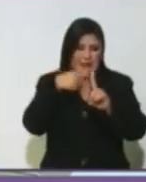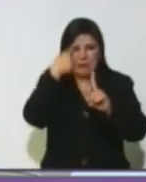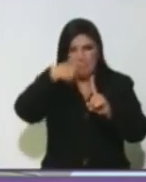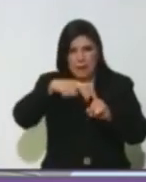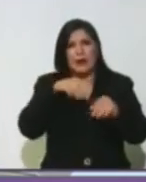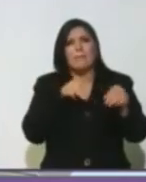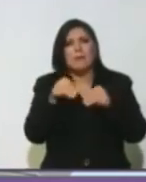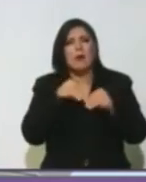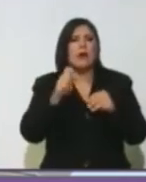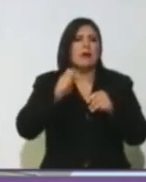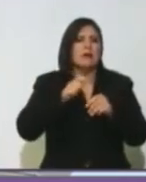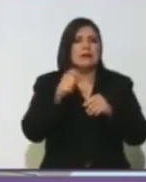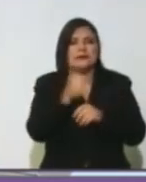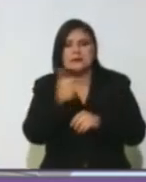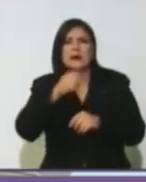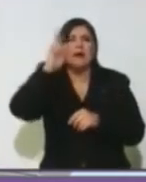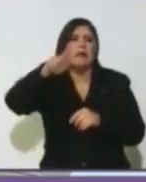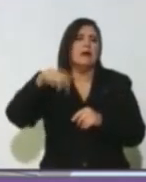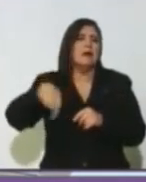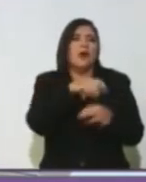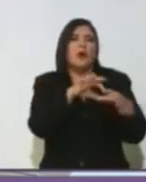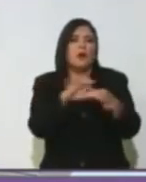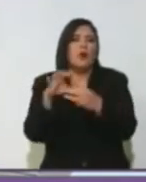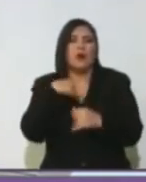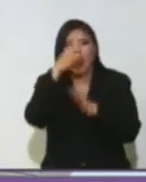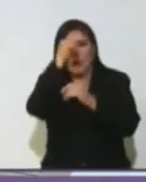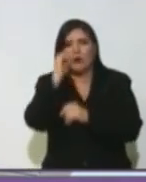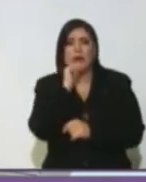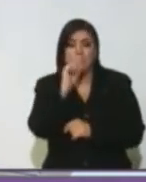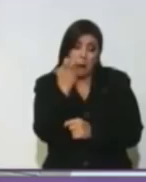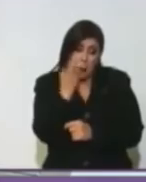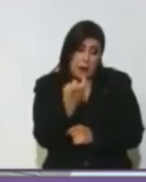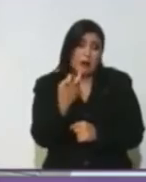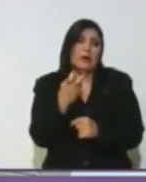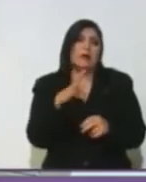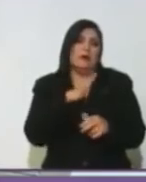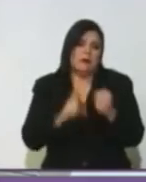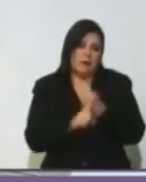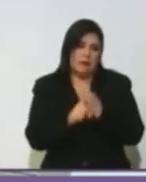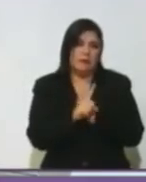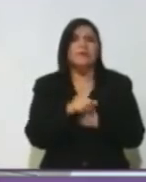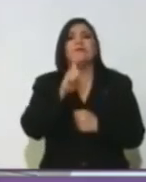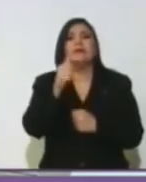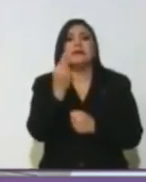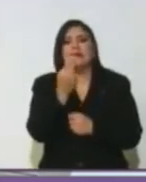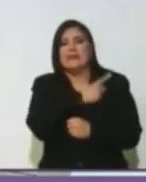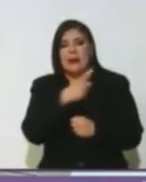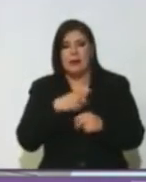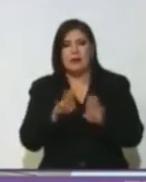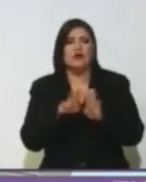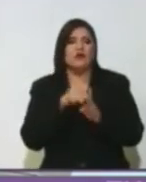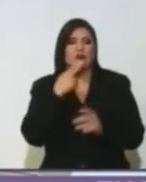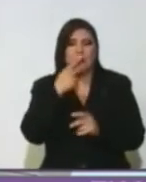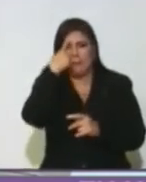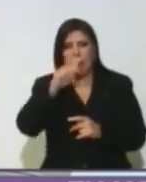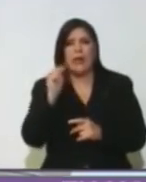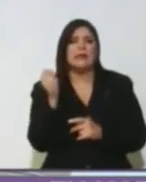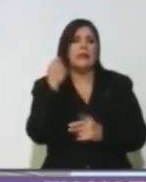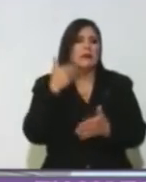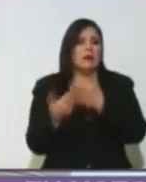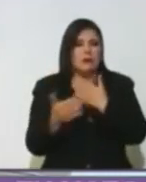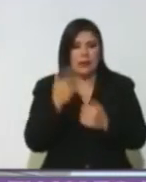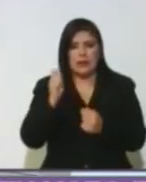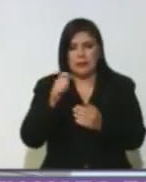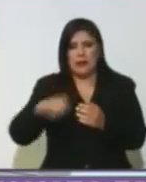la ciudad y por eso la ciudad está como está el segundo tema central es el uso de las tecnologías tenemos más tecnología hoy en el celular que la